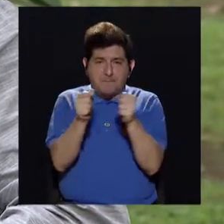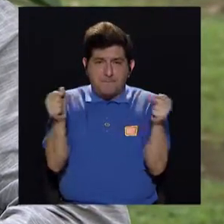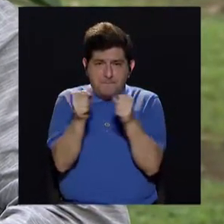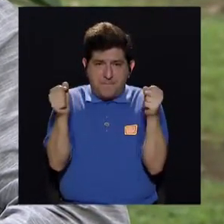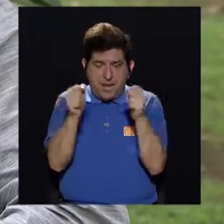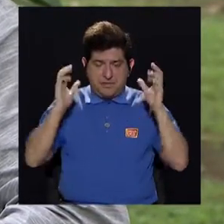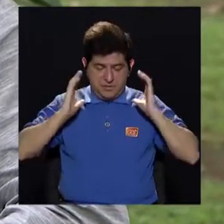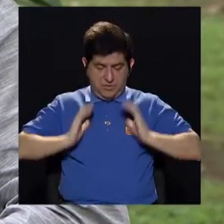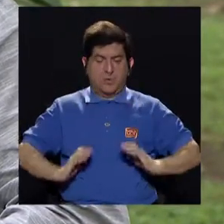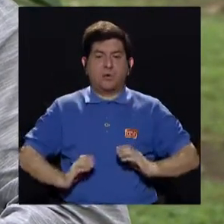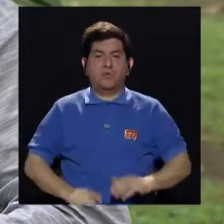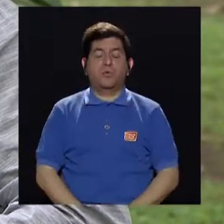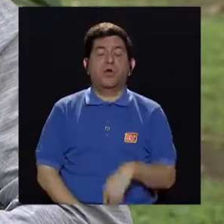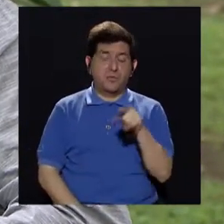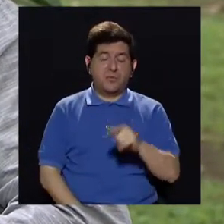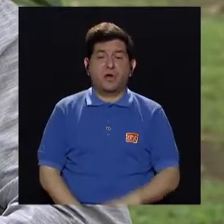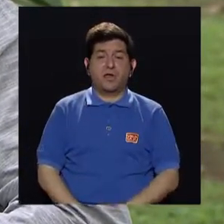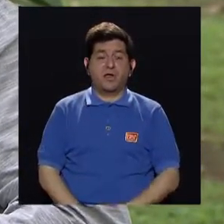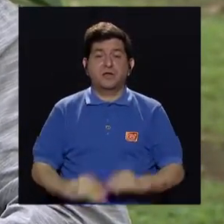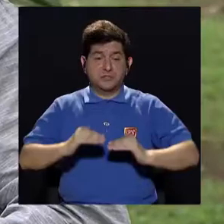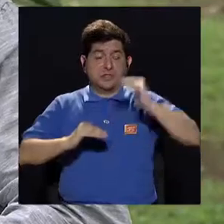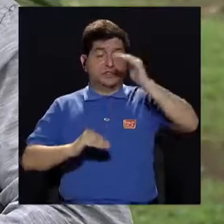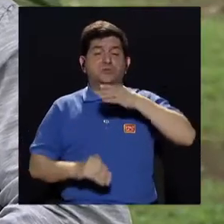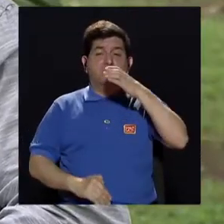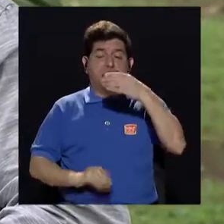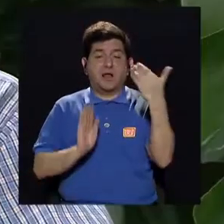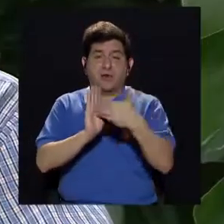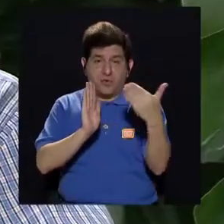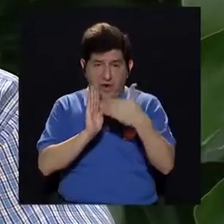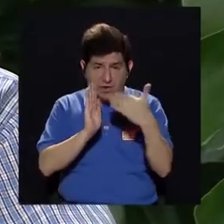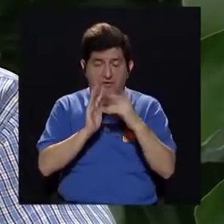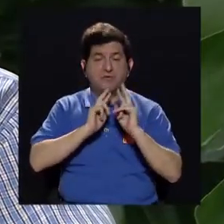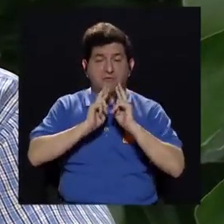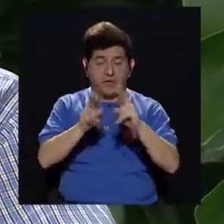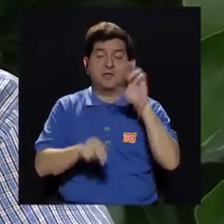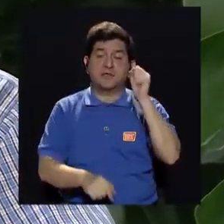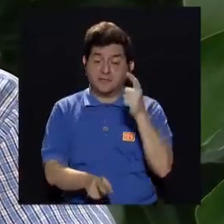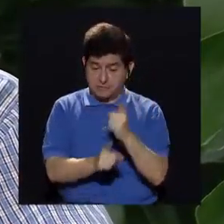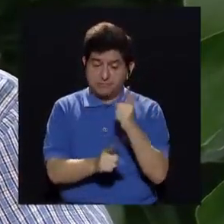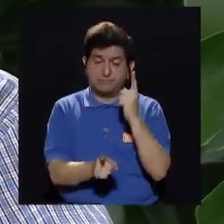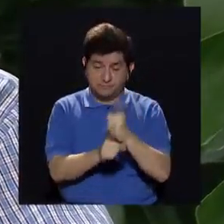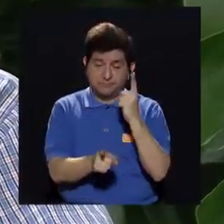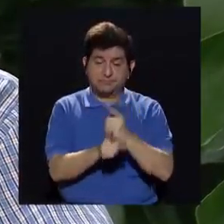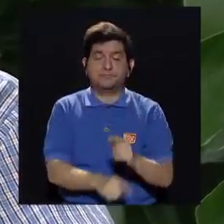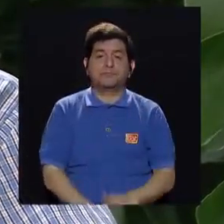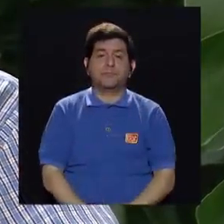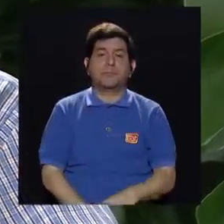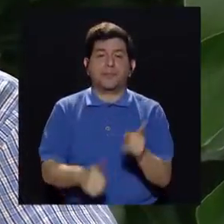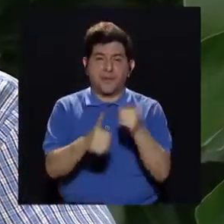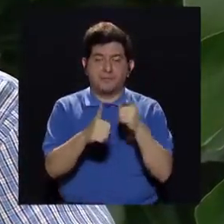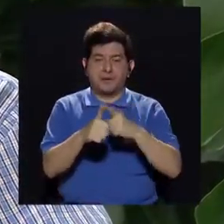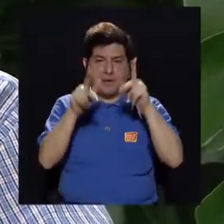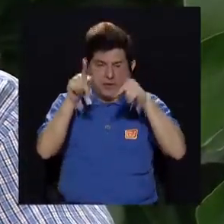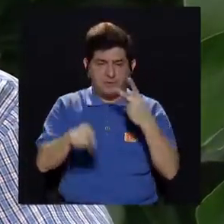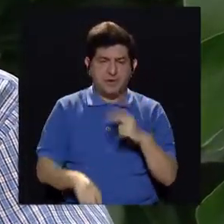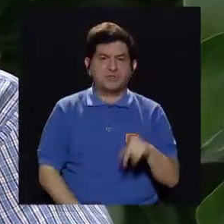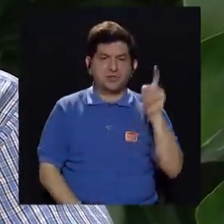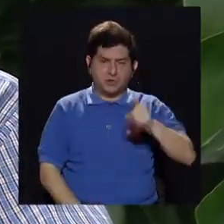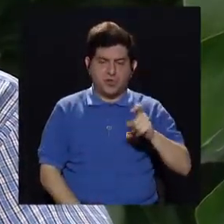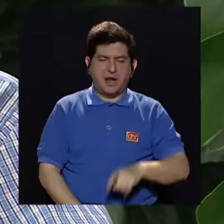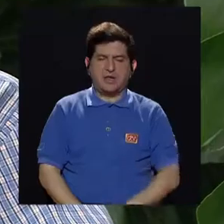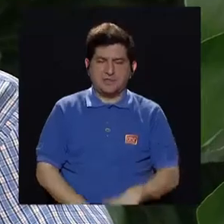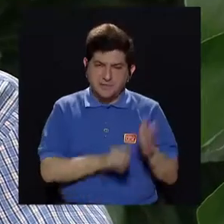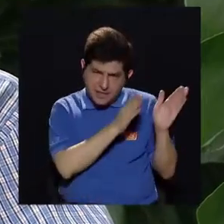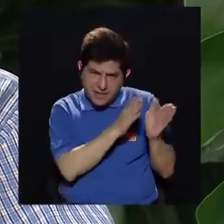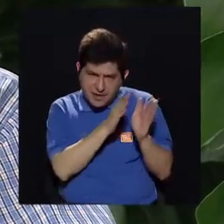porque ese sobrecalentamiento incide sobre el rendimiento. Totalmente, de acuerdo. Primero, una persona debe calentar.